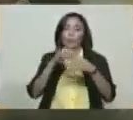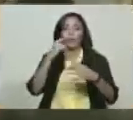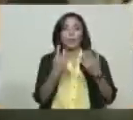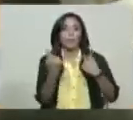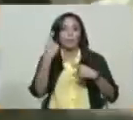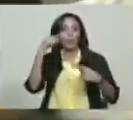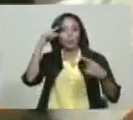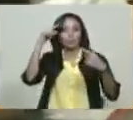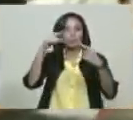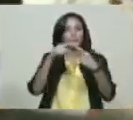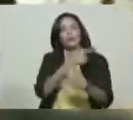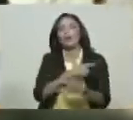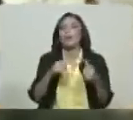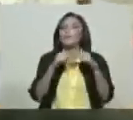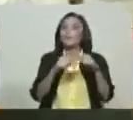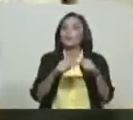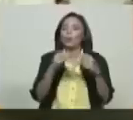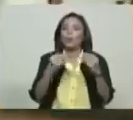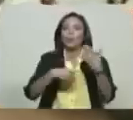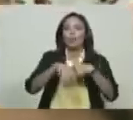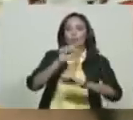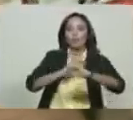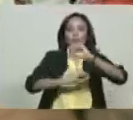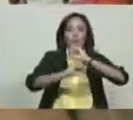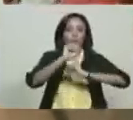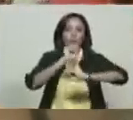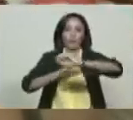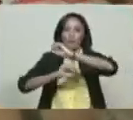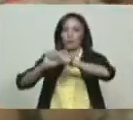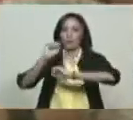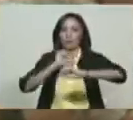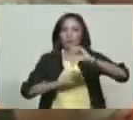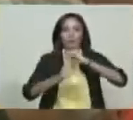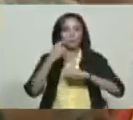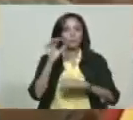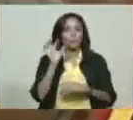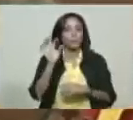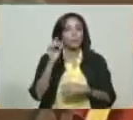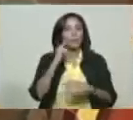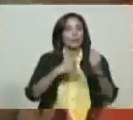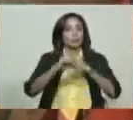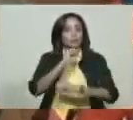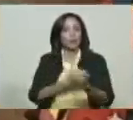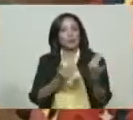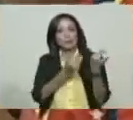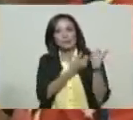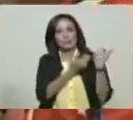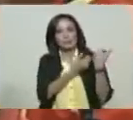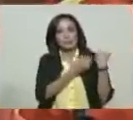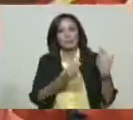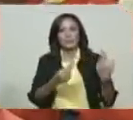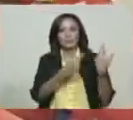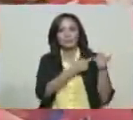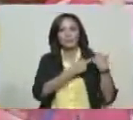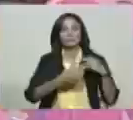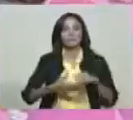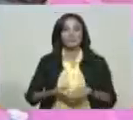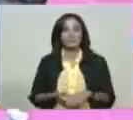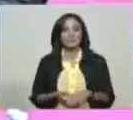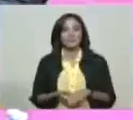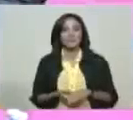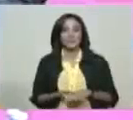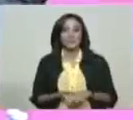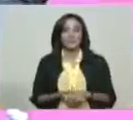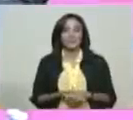que consolidar siempre, cuidar, abonar. Y mientras más responsabilidad tenga uno, más responsabilidad